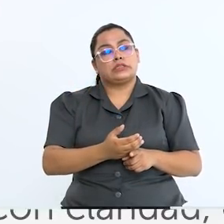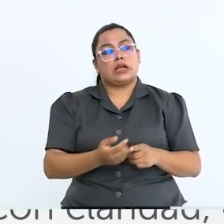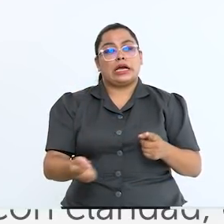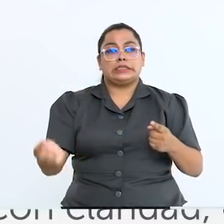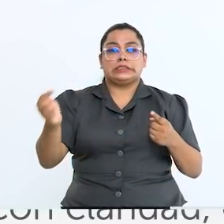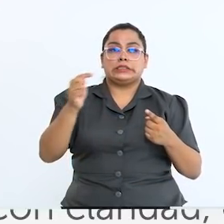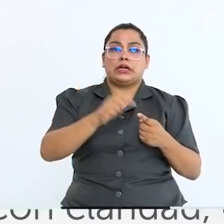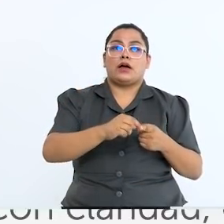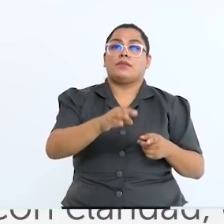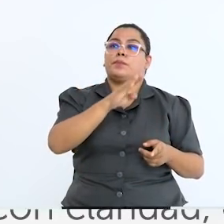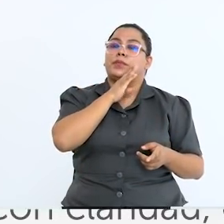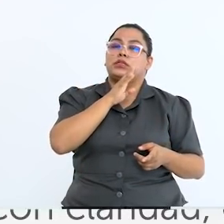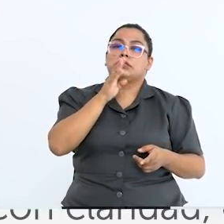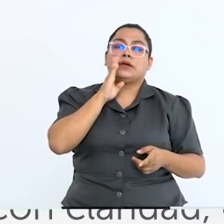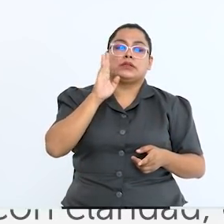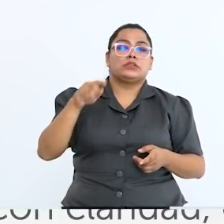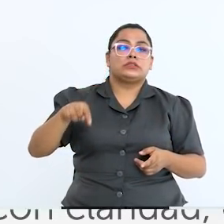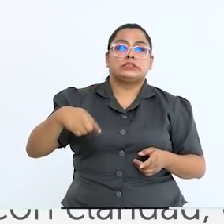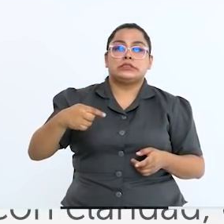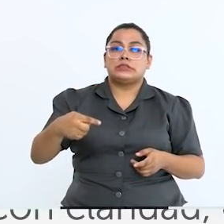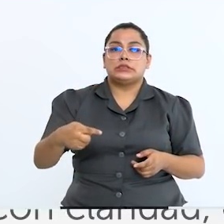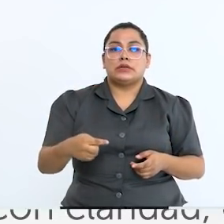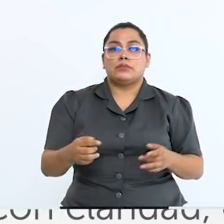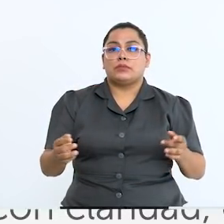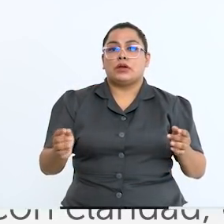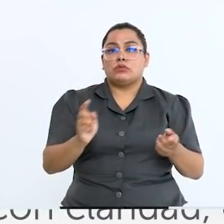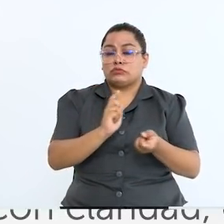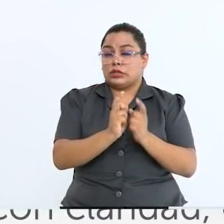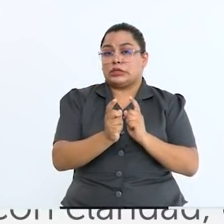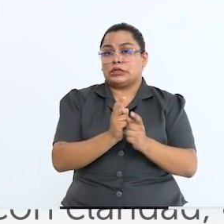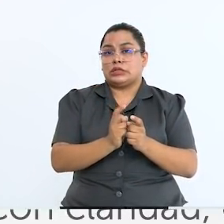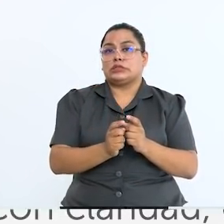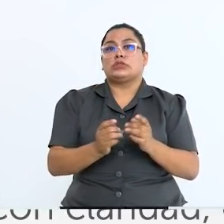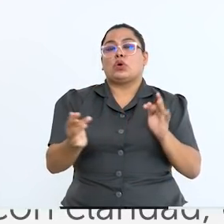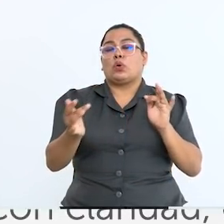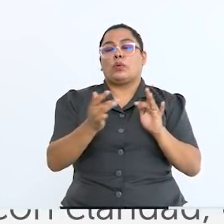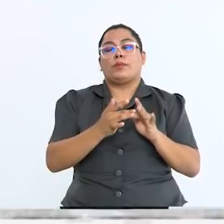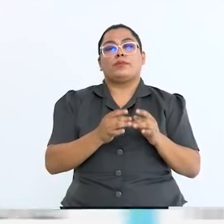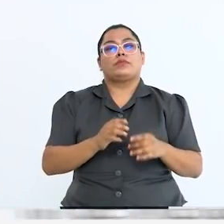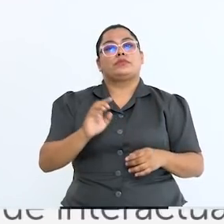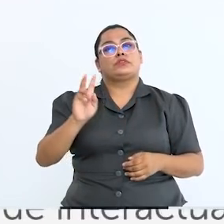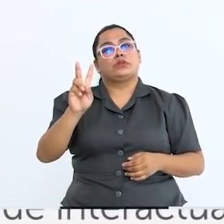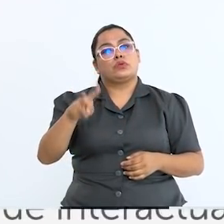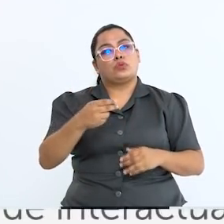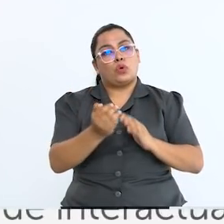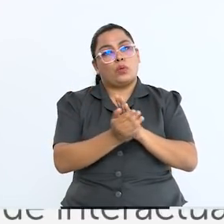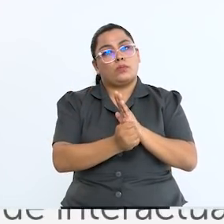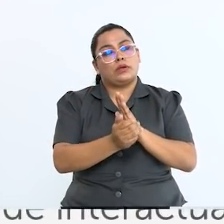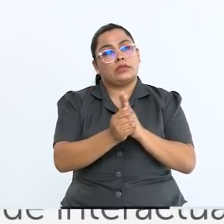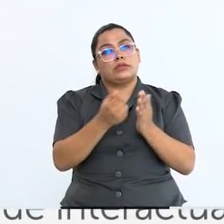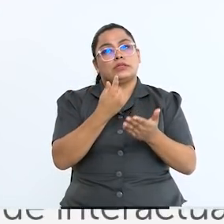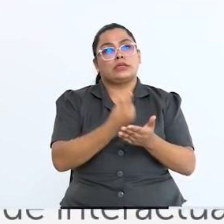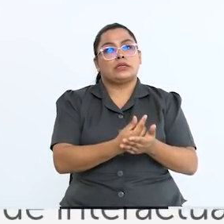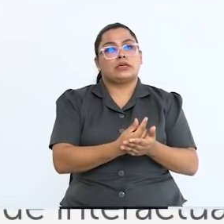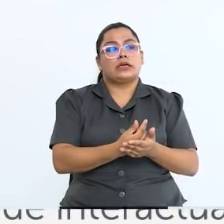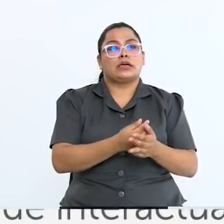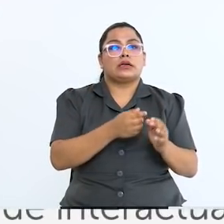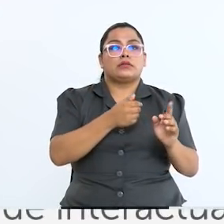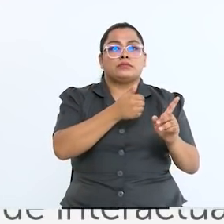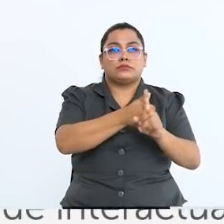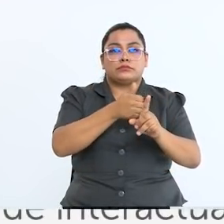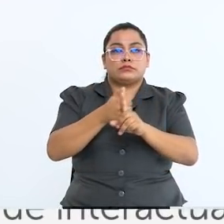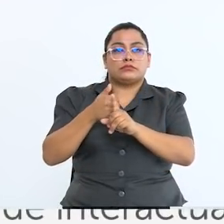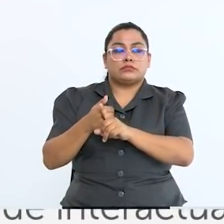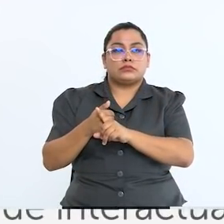ciclo hasta llegar al bachillerato. Y siempre hay una articulación entre ellas. Seguidamente tenemos las competencias de grado.